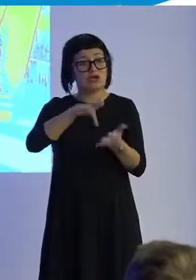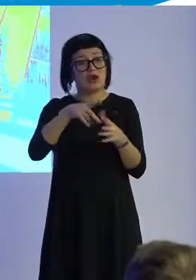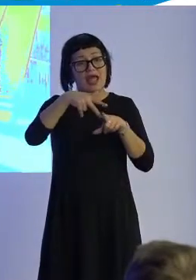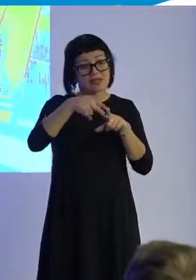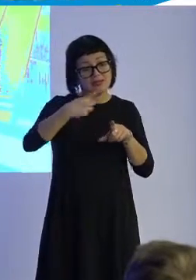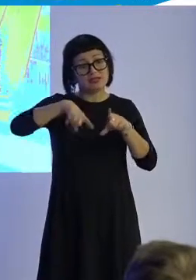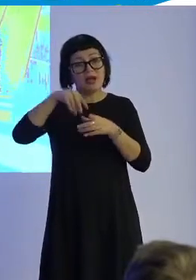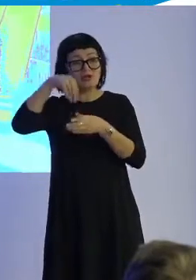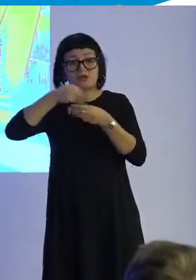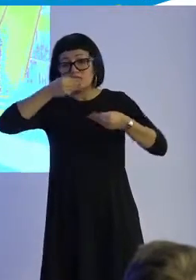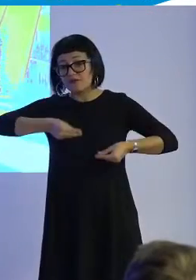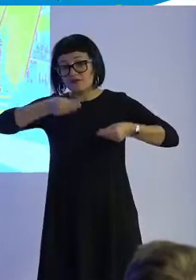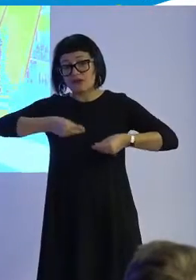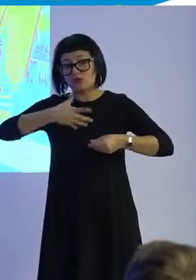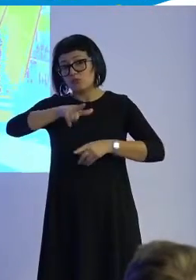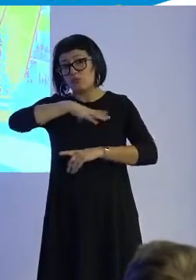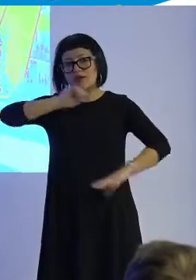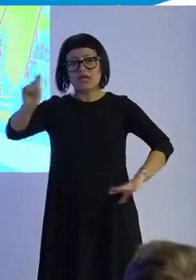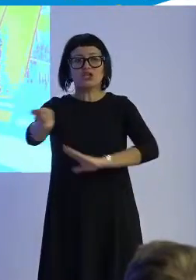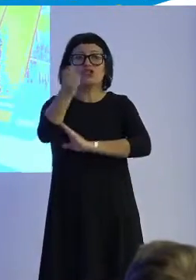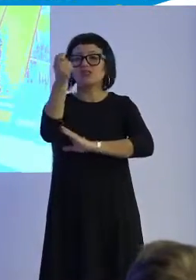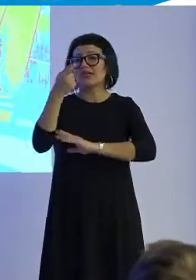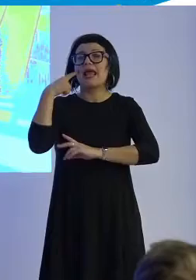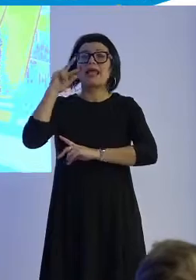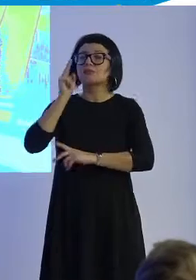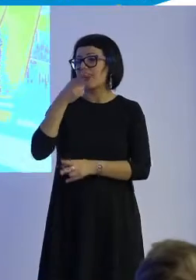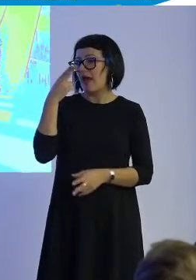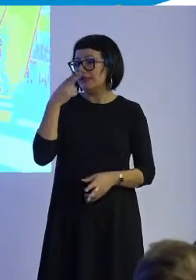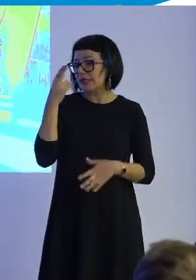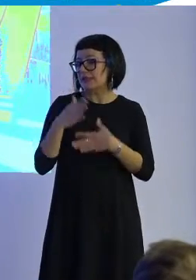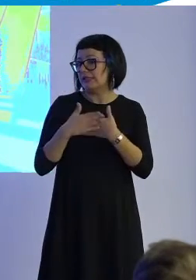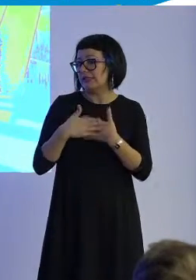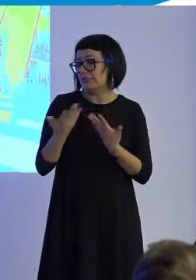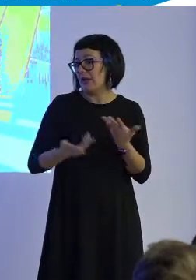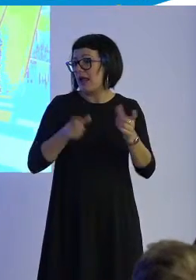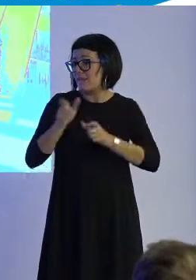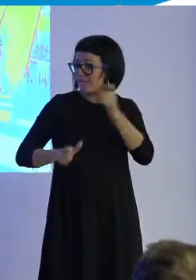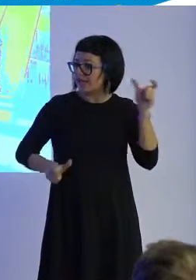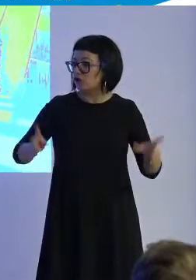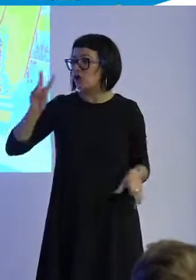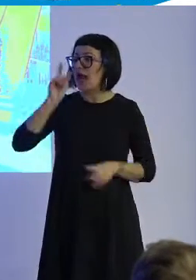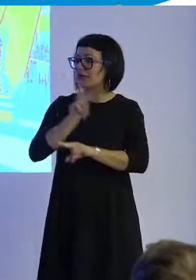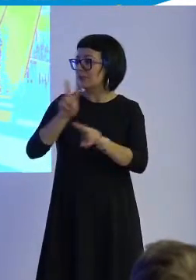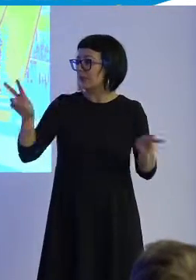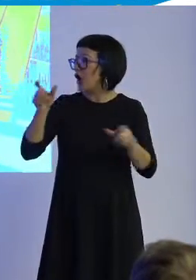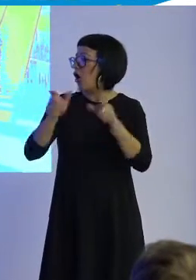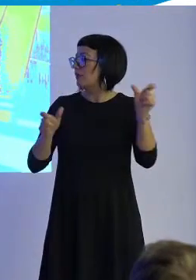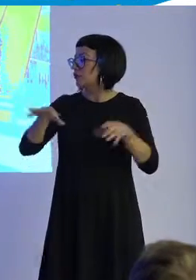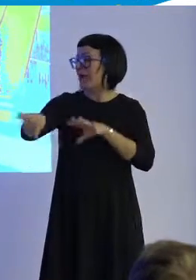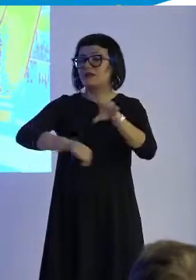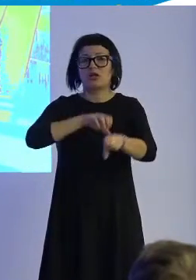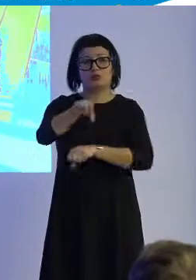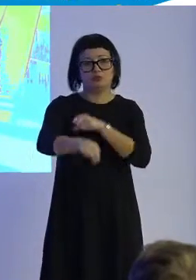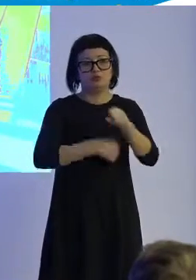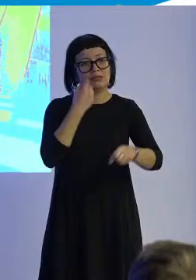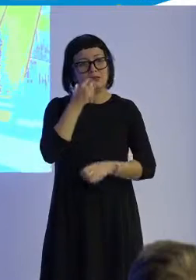contenido, es cuando vamos a conseguir poder hacer experiencias interesantes para el espectador o para el que lo está consumiendo.